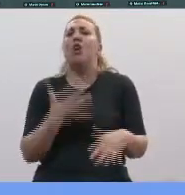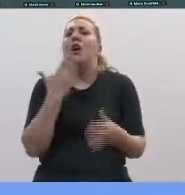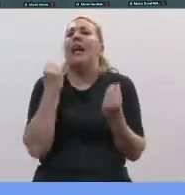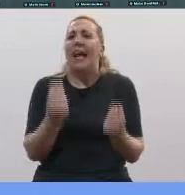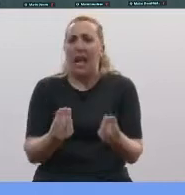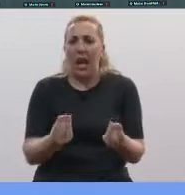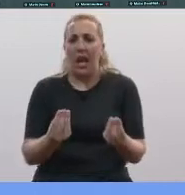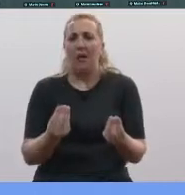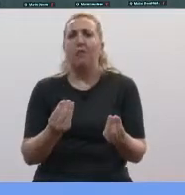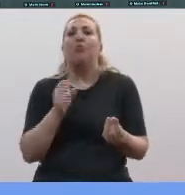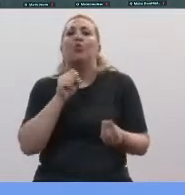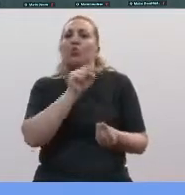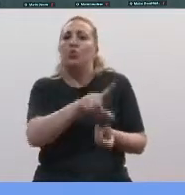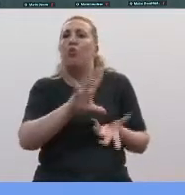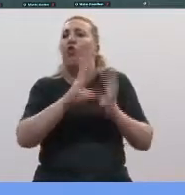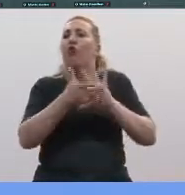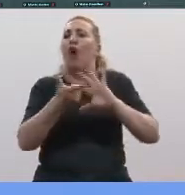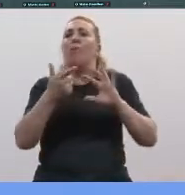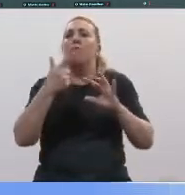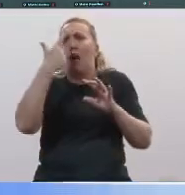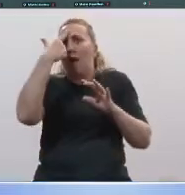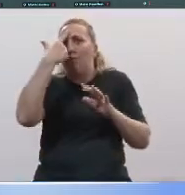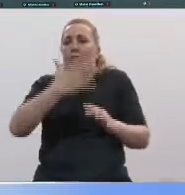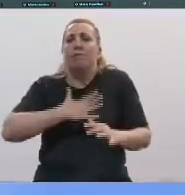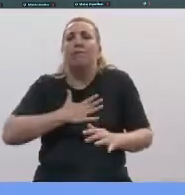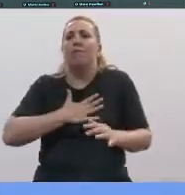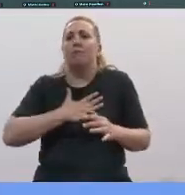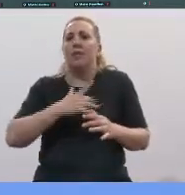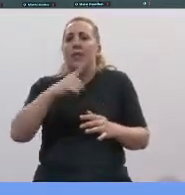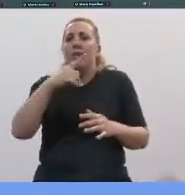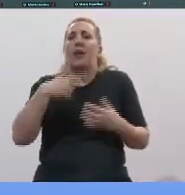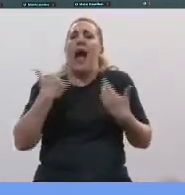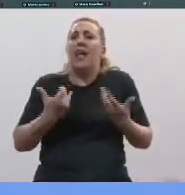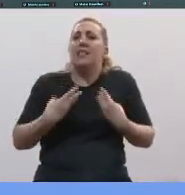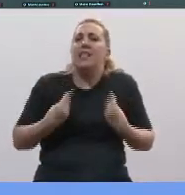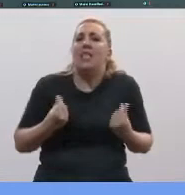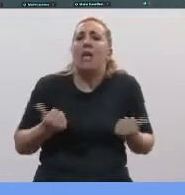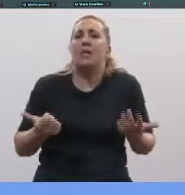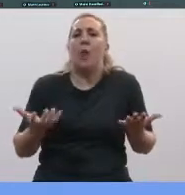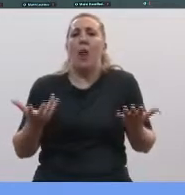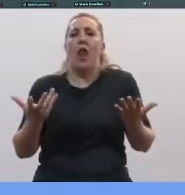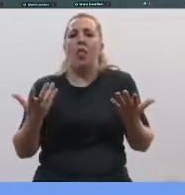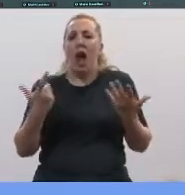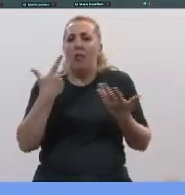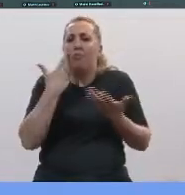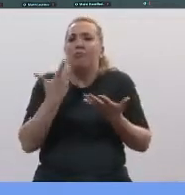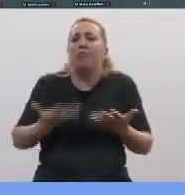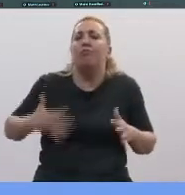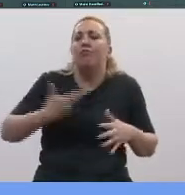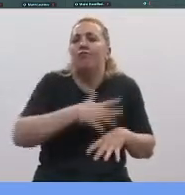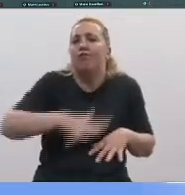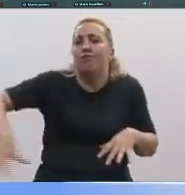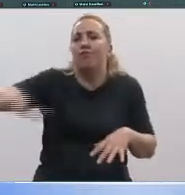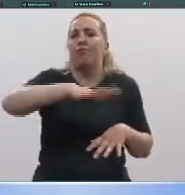Basado en su espíritu nacional, en su sensibilidad popular, en